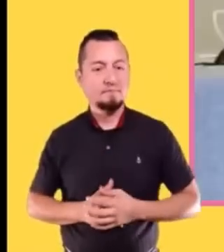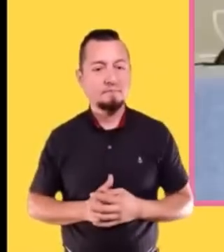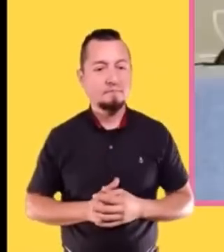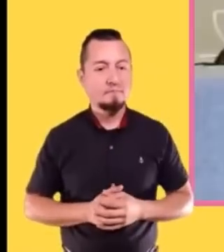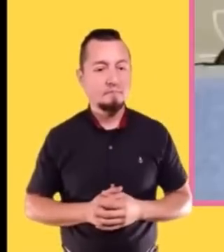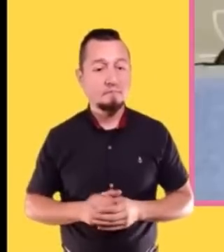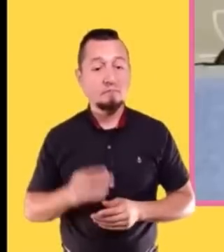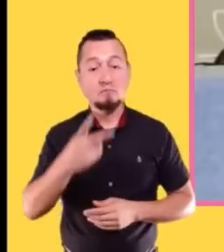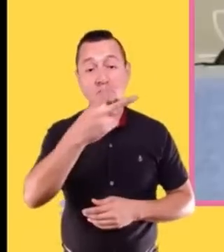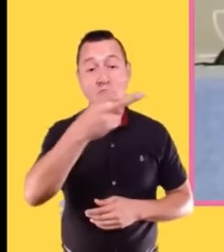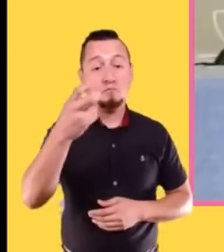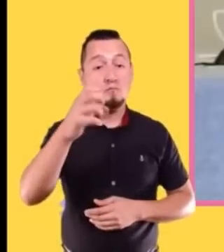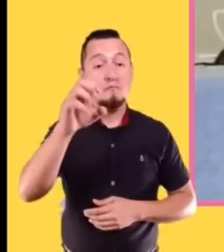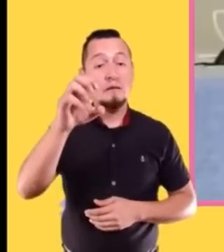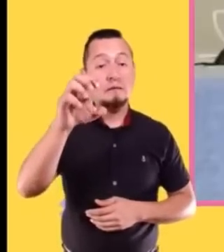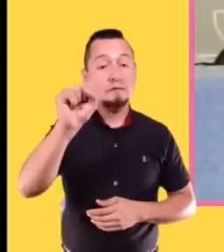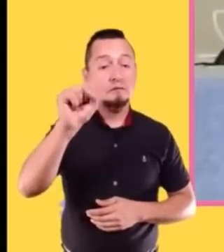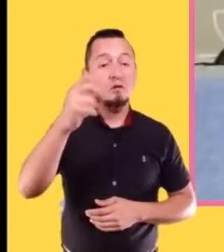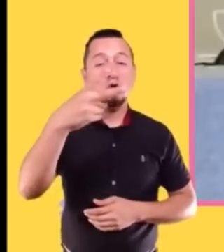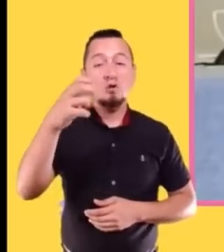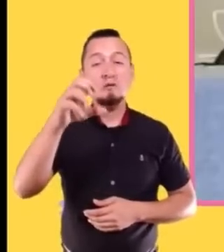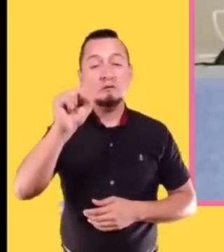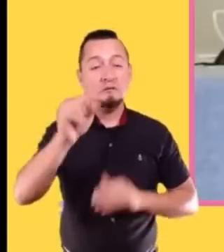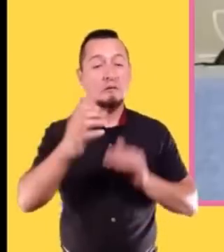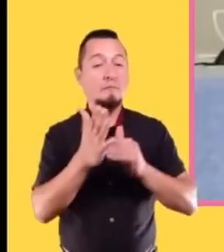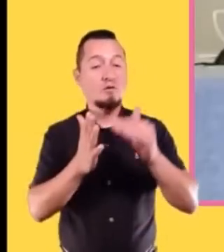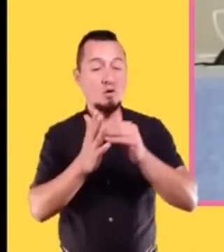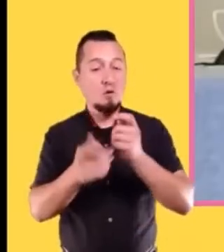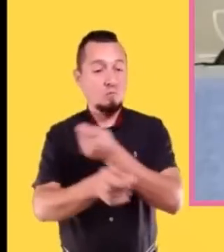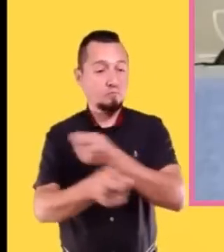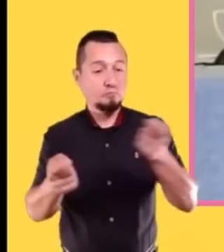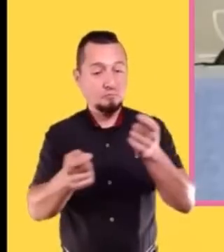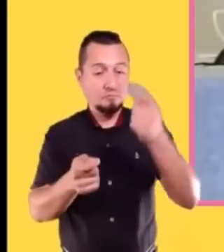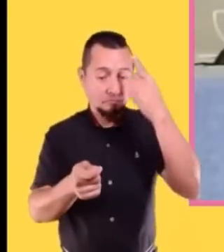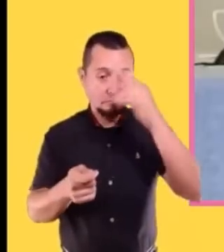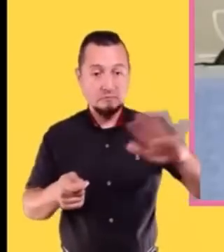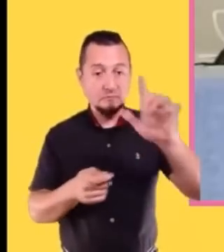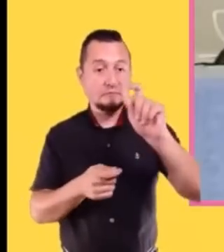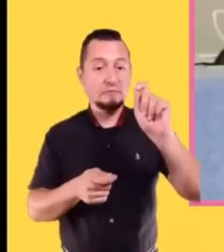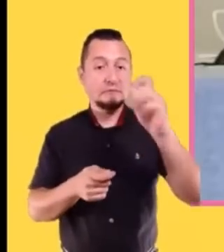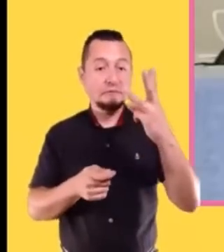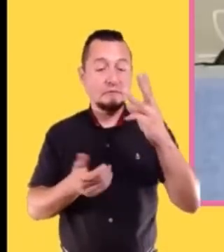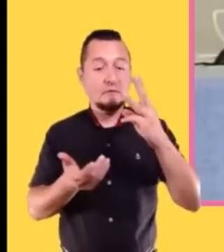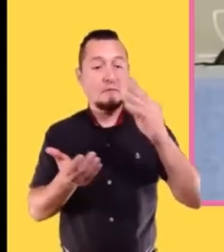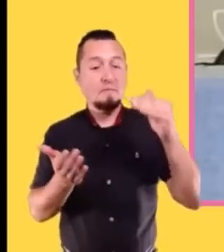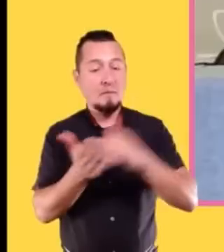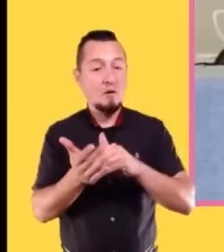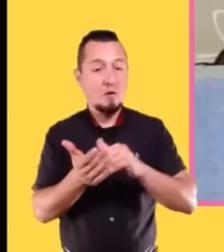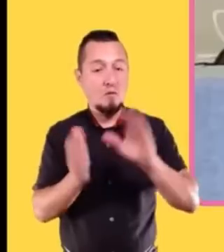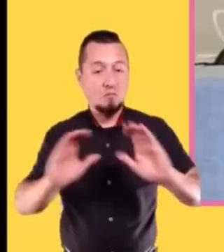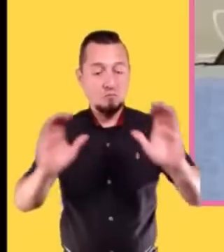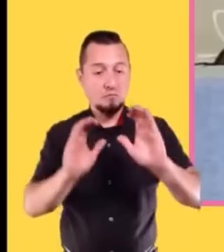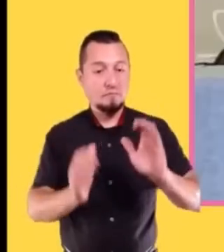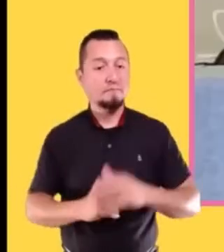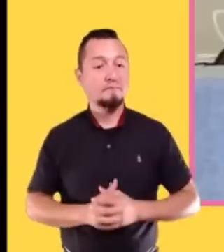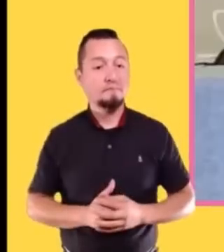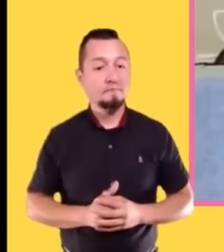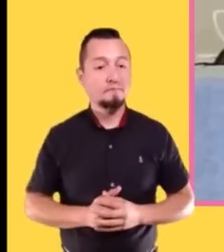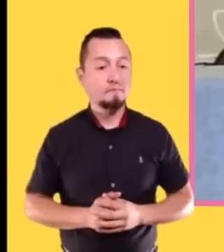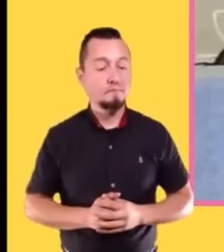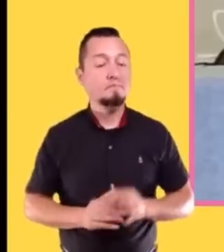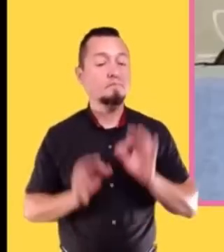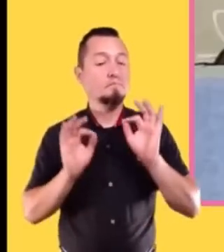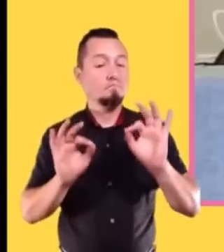260 millones, poco más de 260 millones de pesos para casi 23,000 computadoras en esta primera etapa. Perfecto. Y